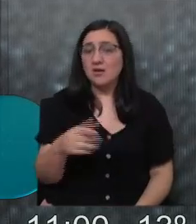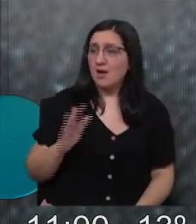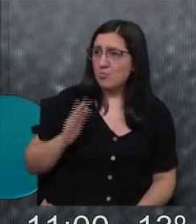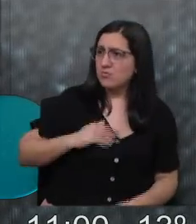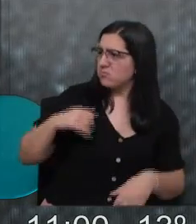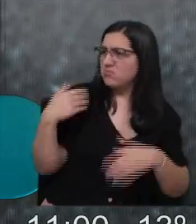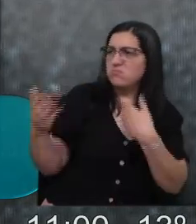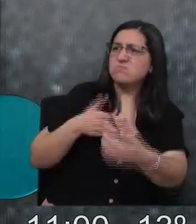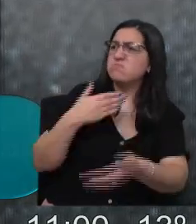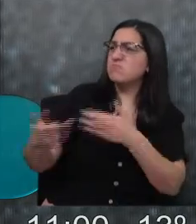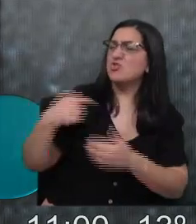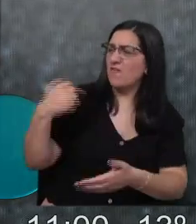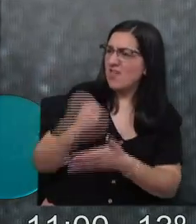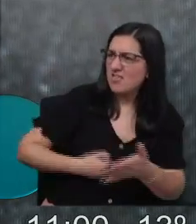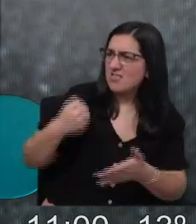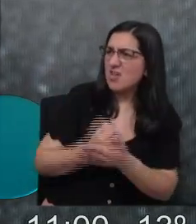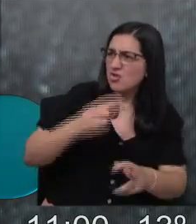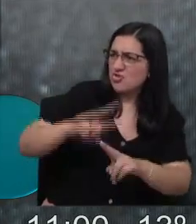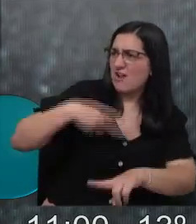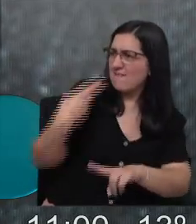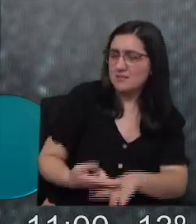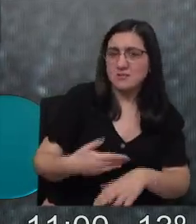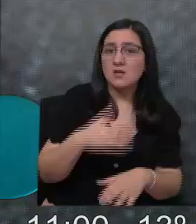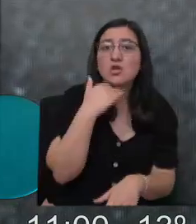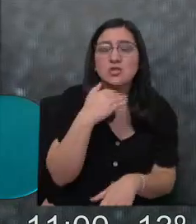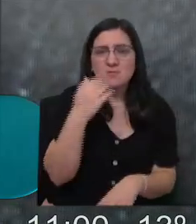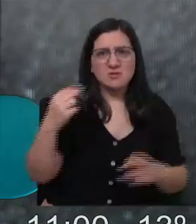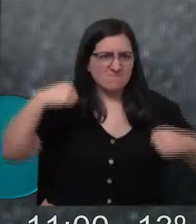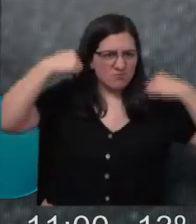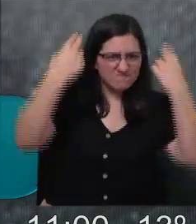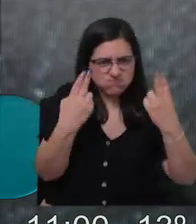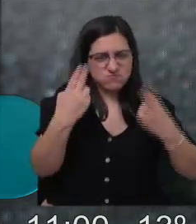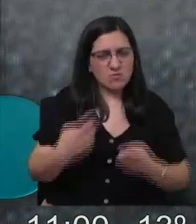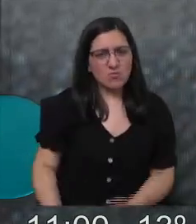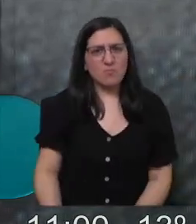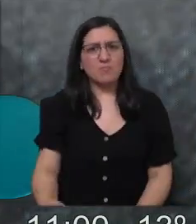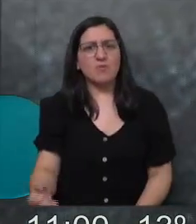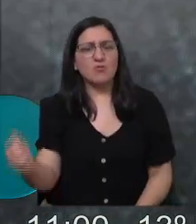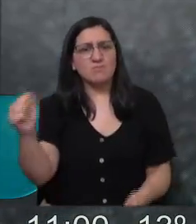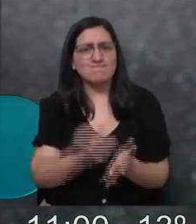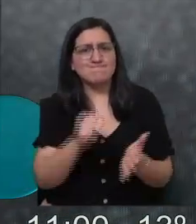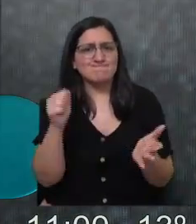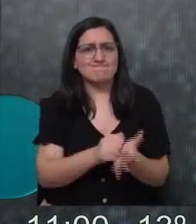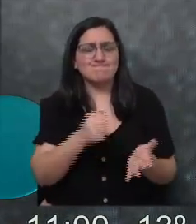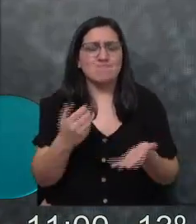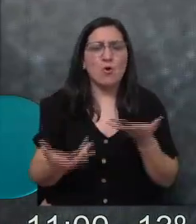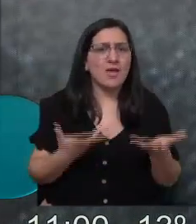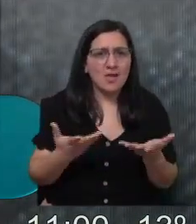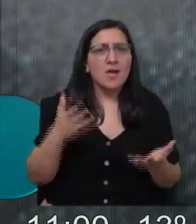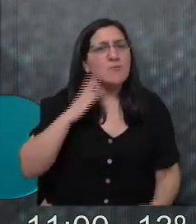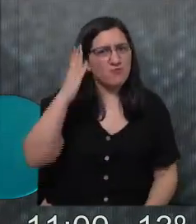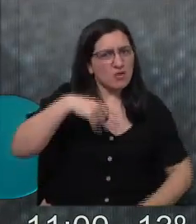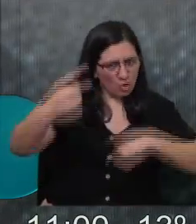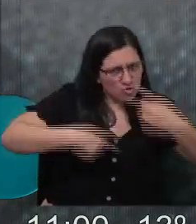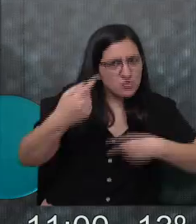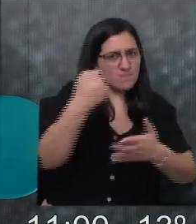por vencida, no les voy a dar el gusto, y ahí ya no sabemos si por porfiada, por testaruda o por convencida y apasionada, fue